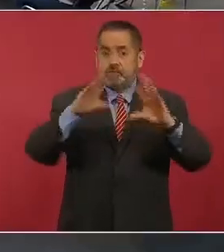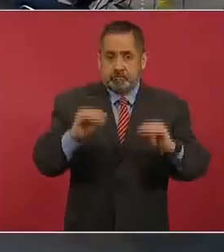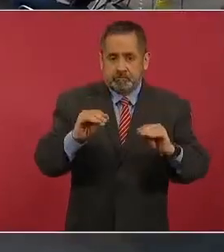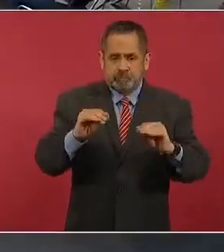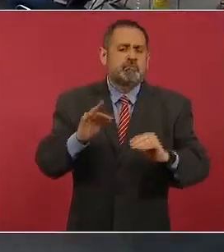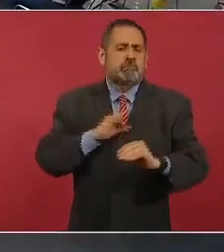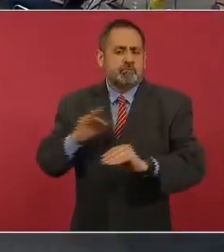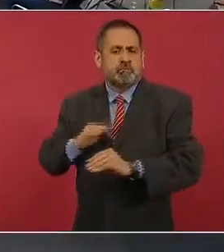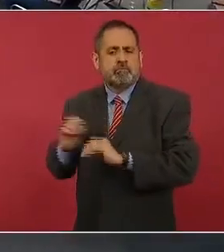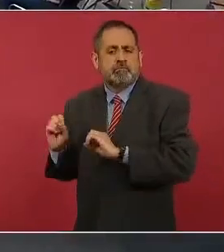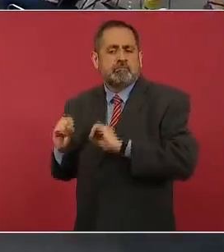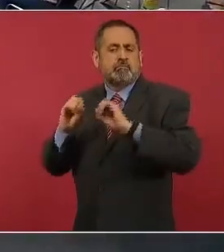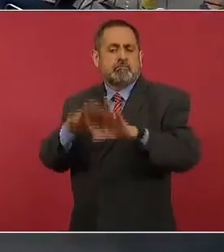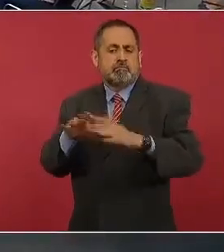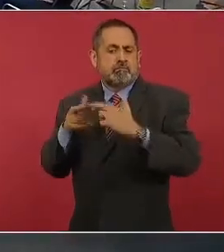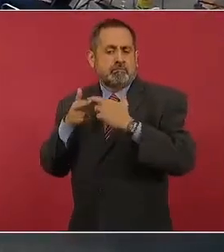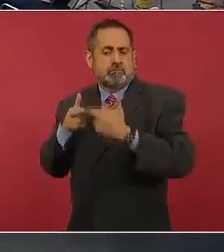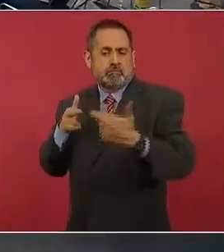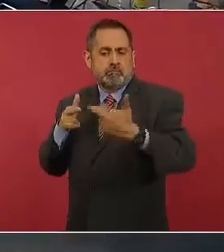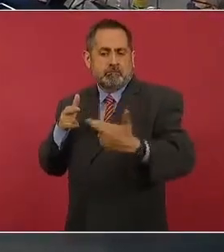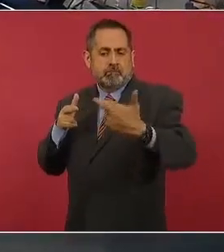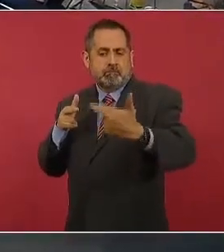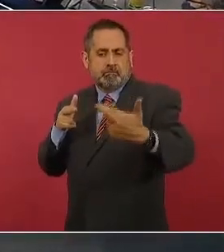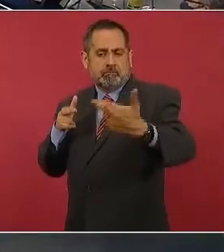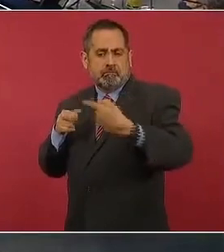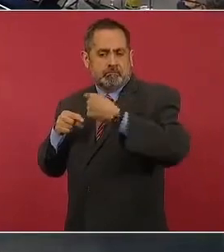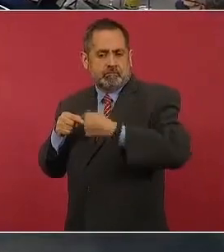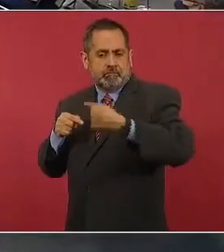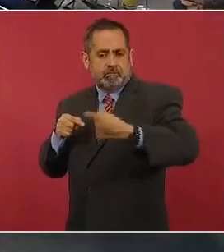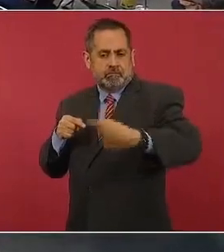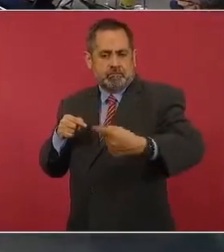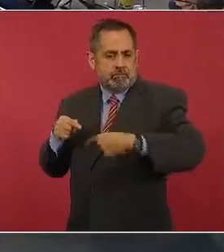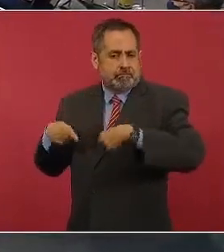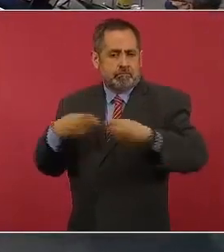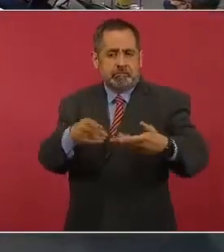se pueda llevar energía desde el sureste,